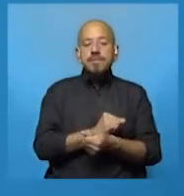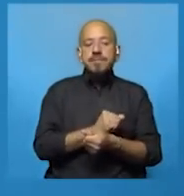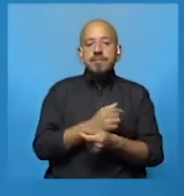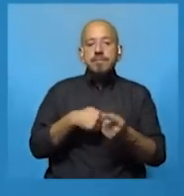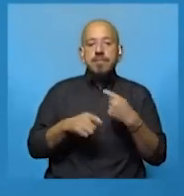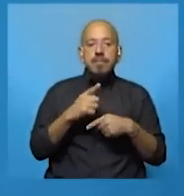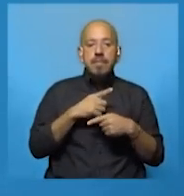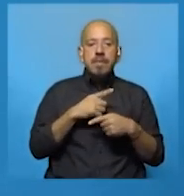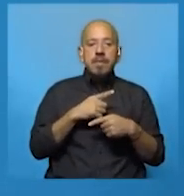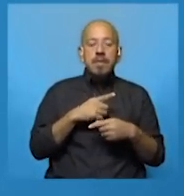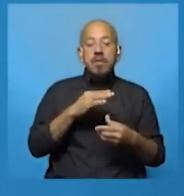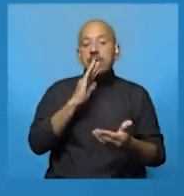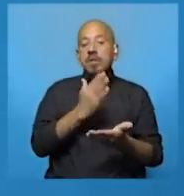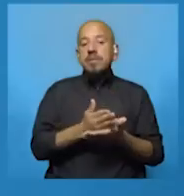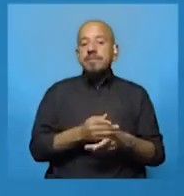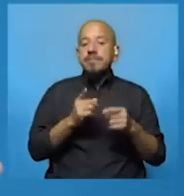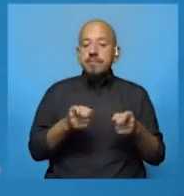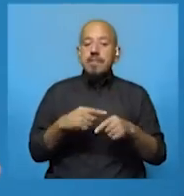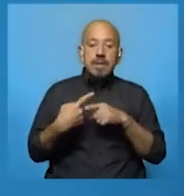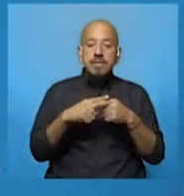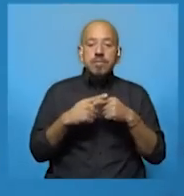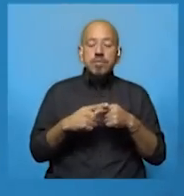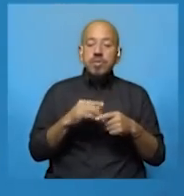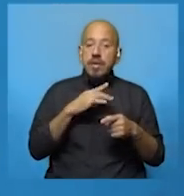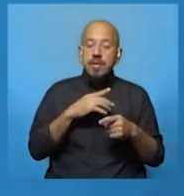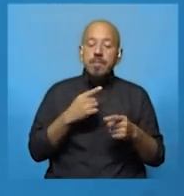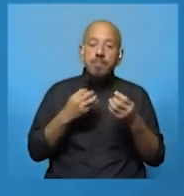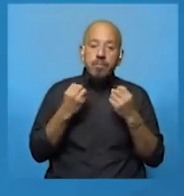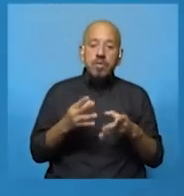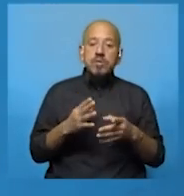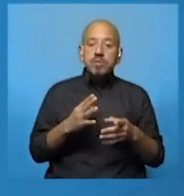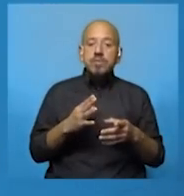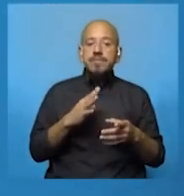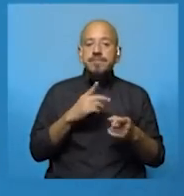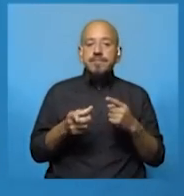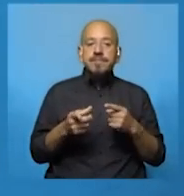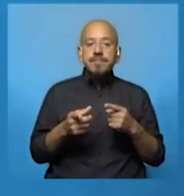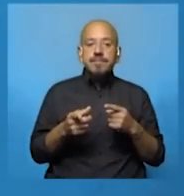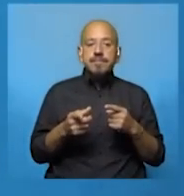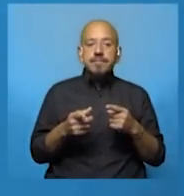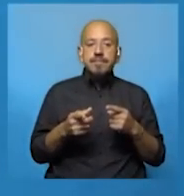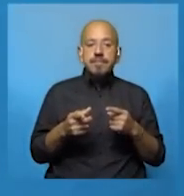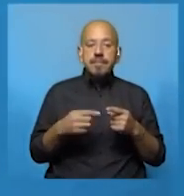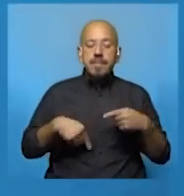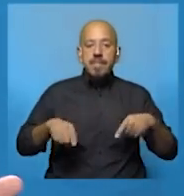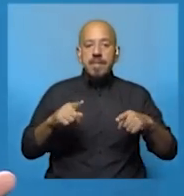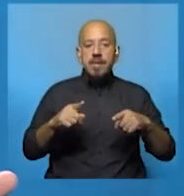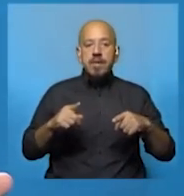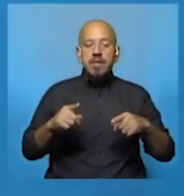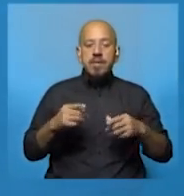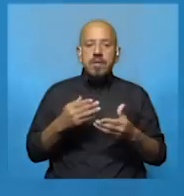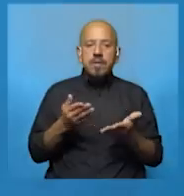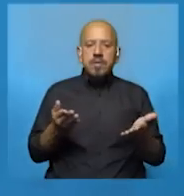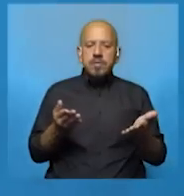va a ser su carga de castigo entonces esa es la discusión que está de fondo por eso es que de alguna manera detrás de todo esto lejos